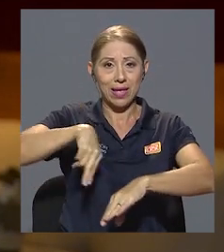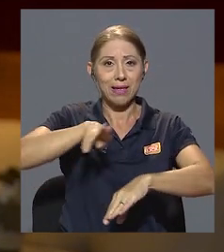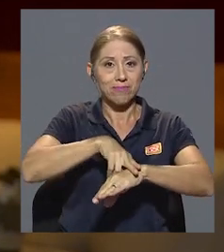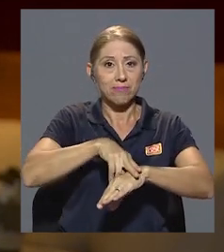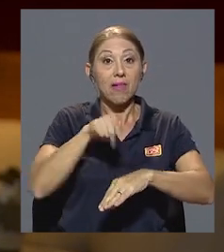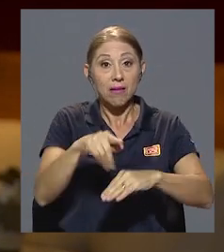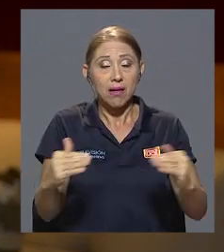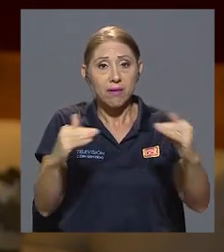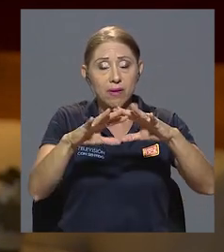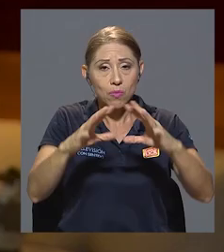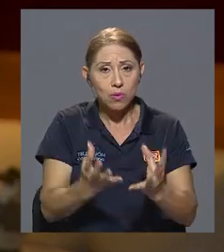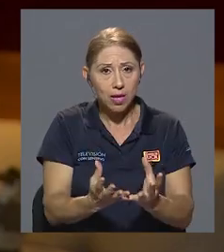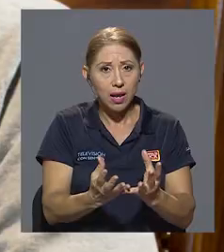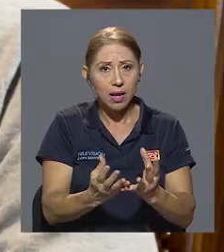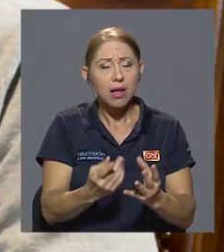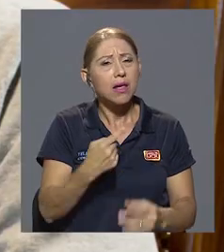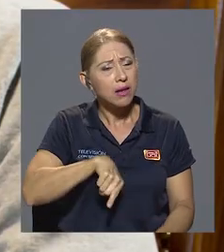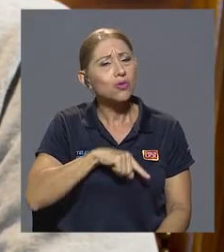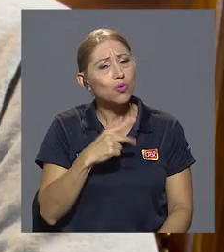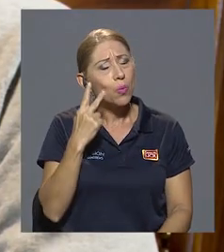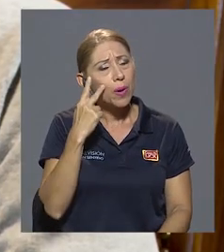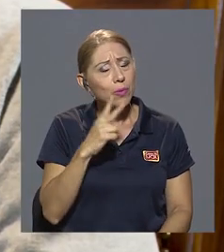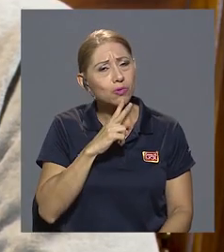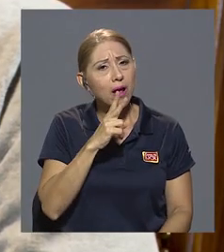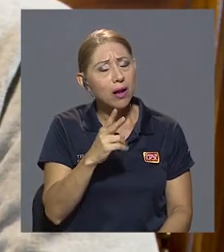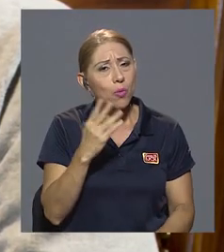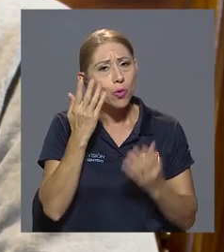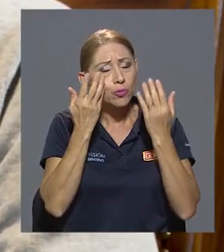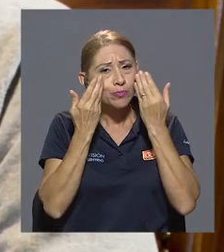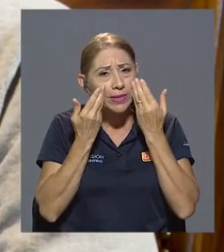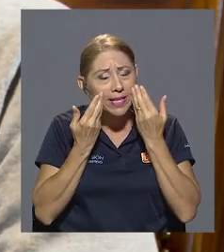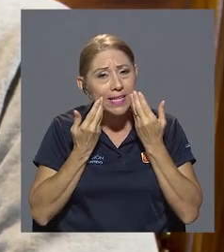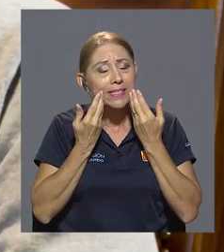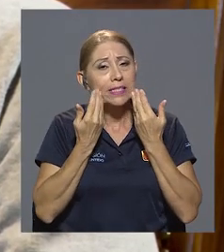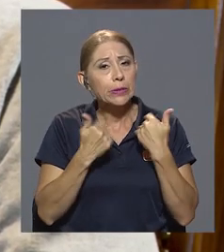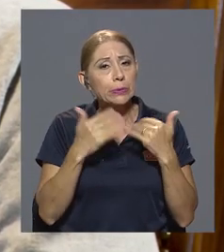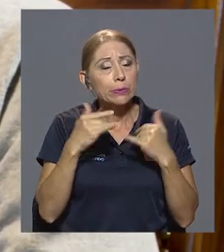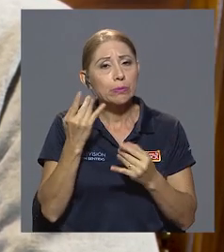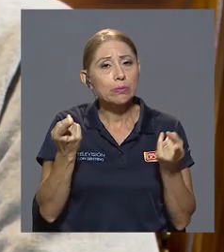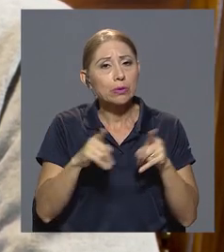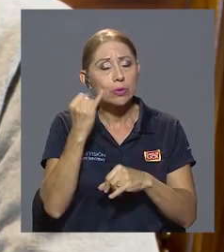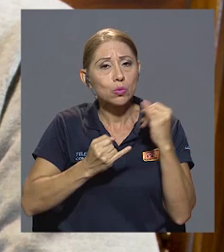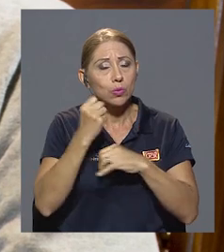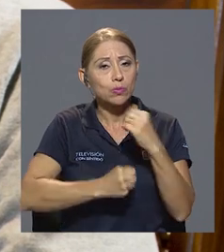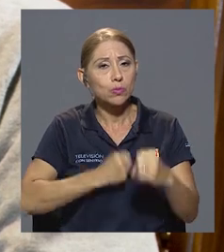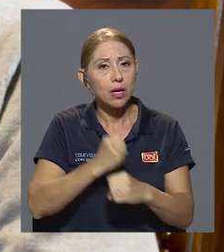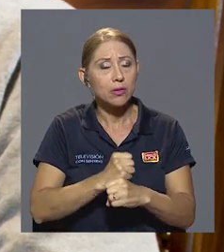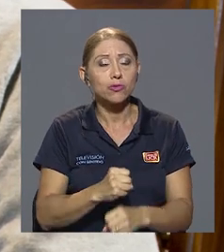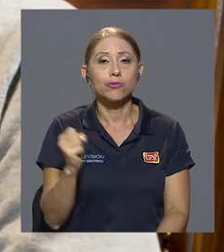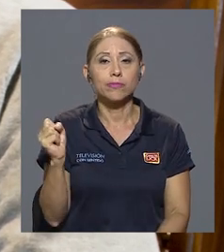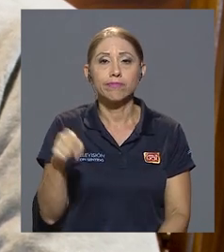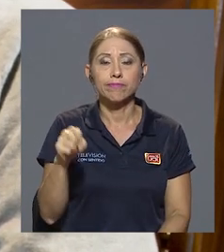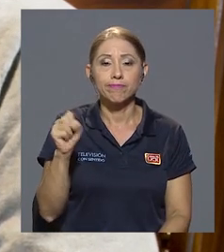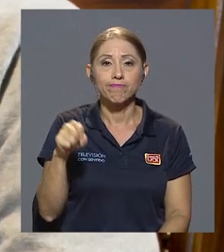muy muy triste y verdaderamente muy dramática en los últimos años sí